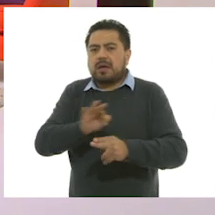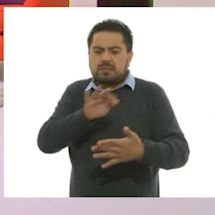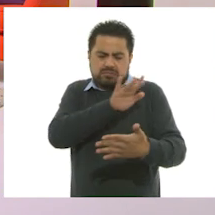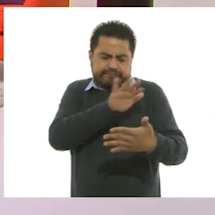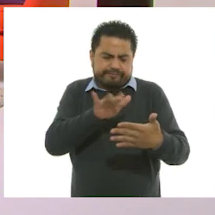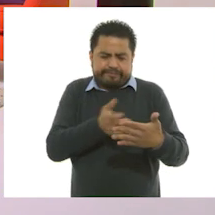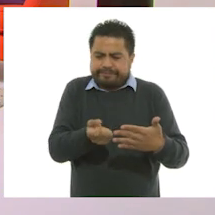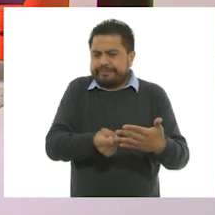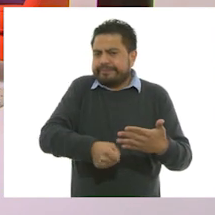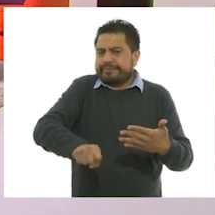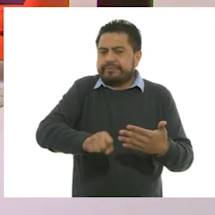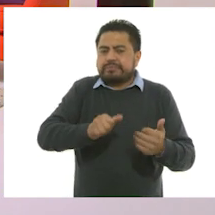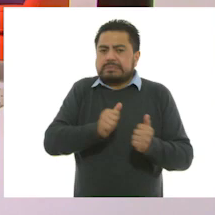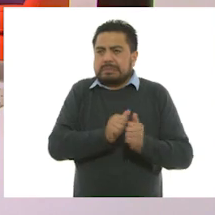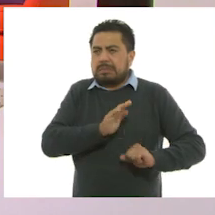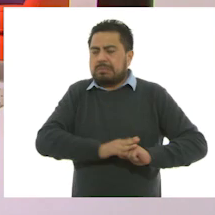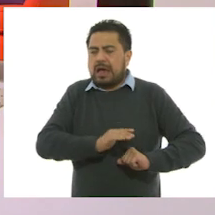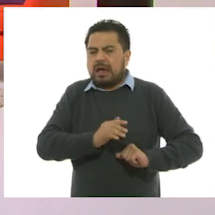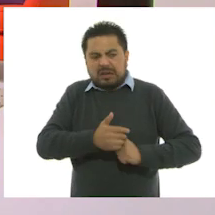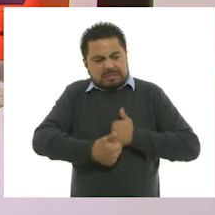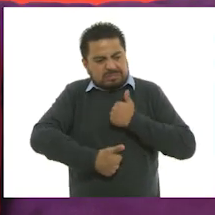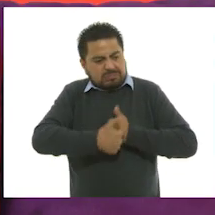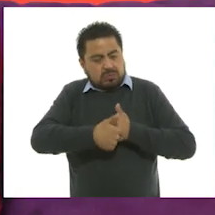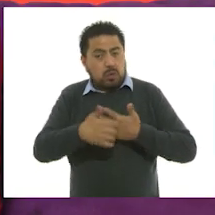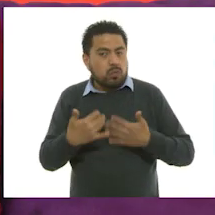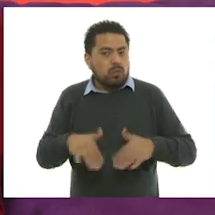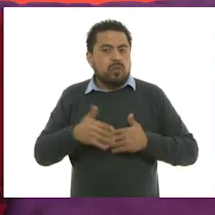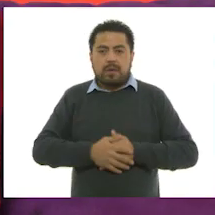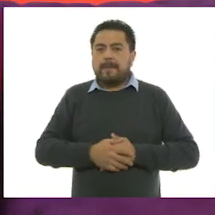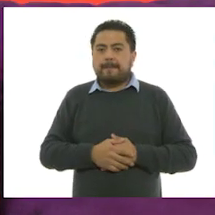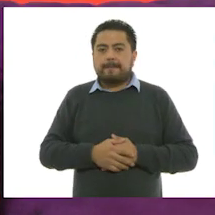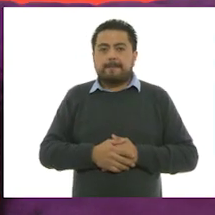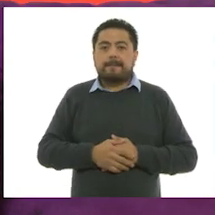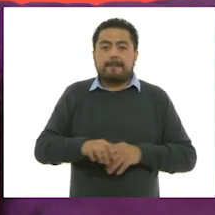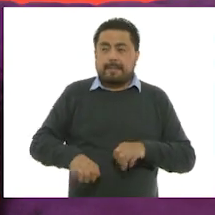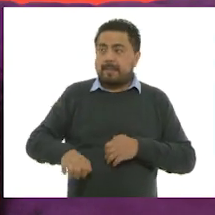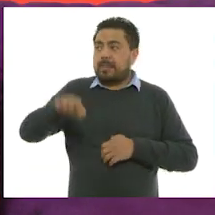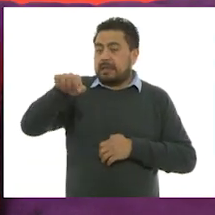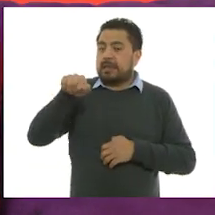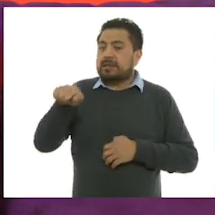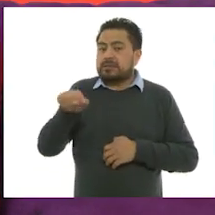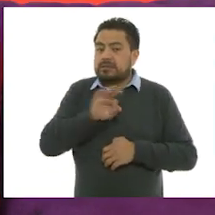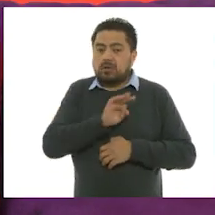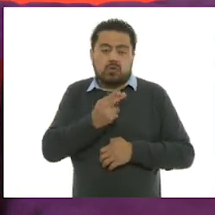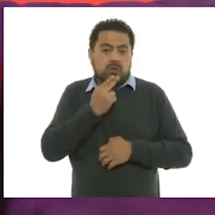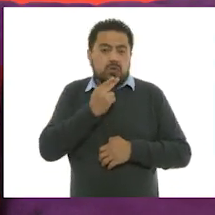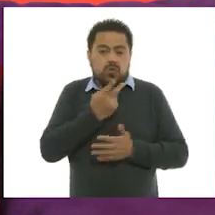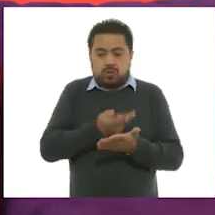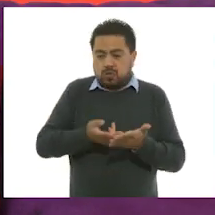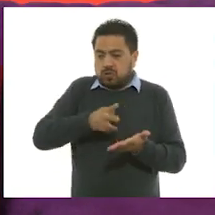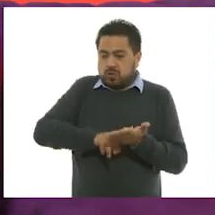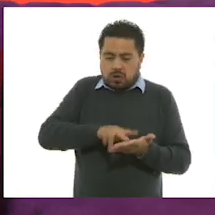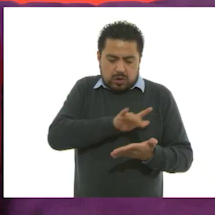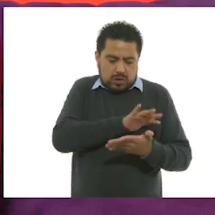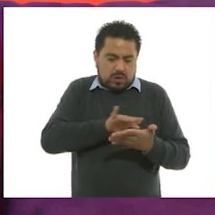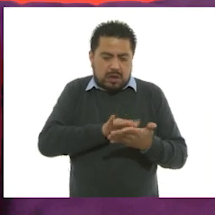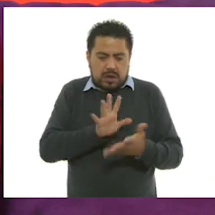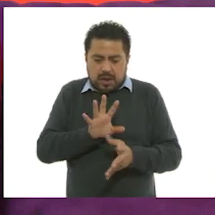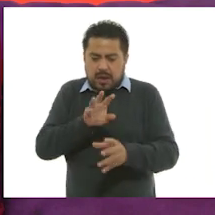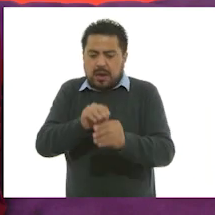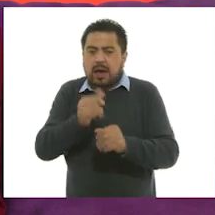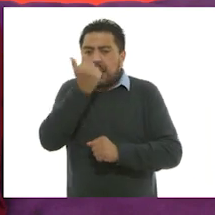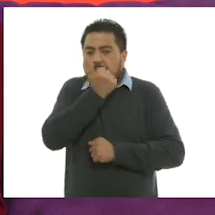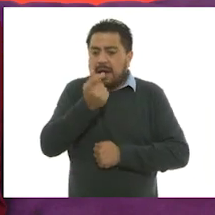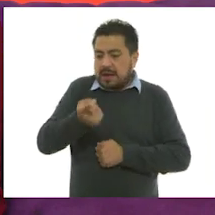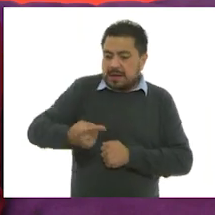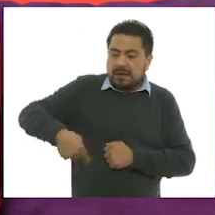lectoras y lectores entusiastas y competentes. La o el adulto será usuario de diversos textos e involucrará a sus